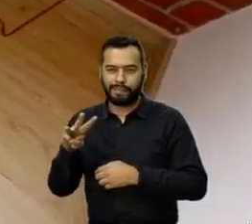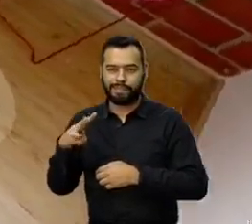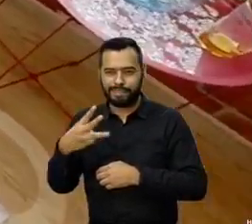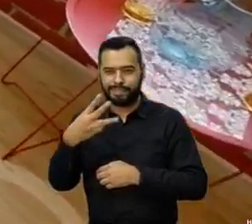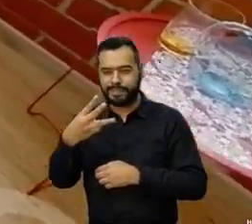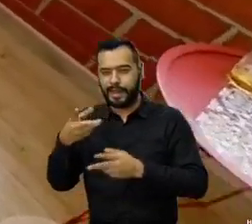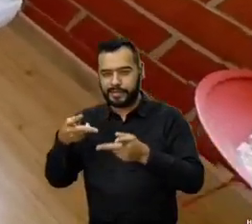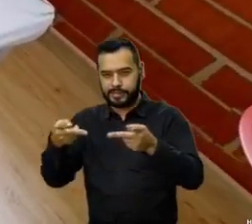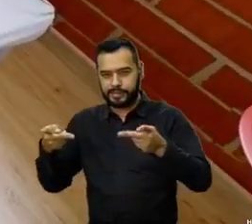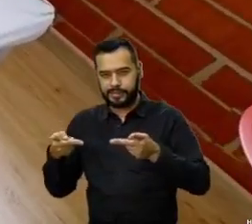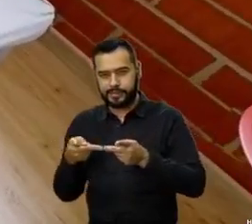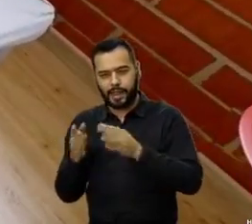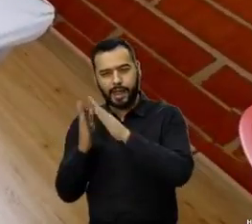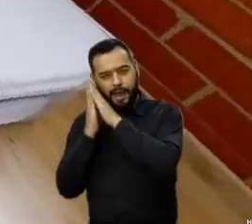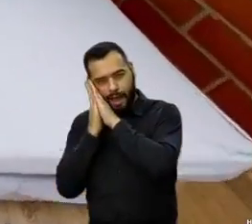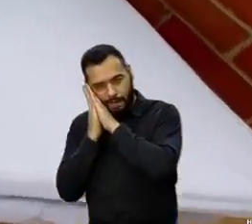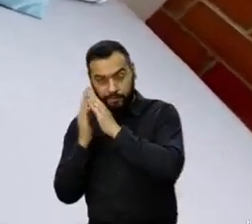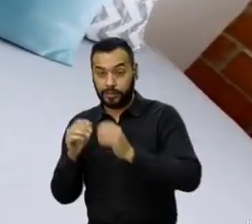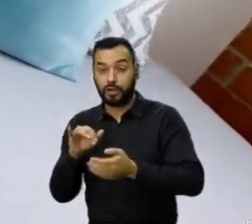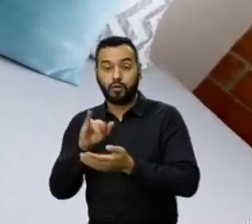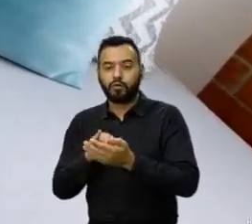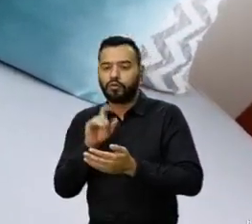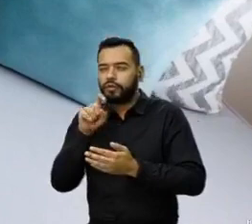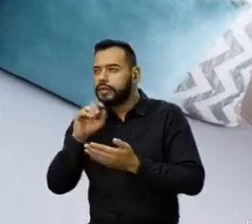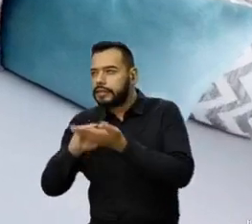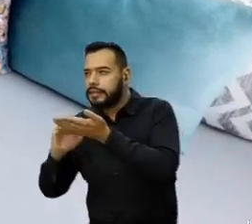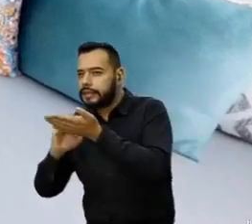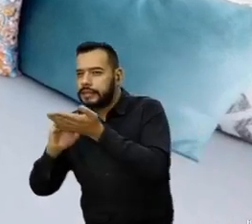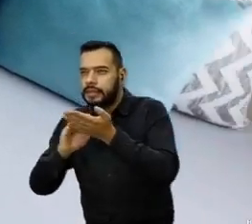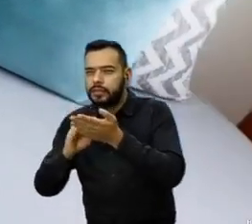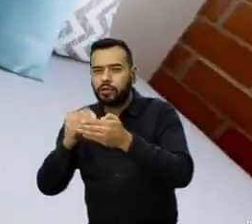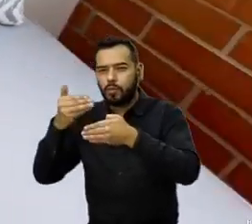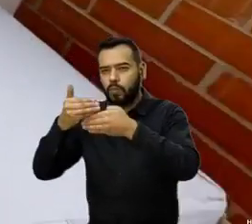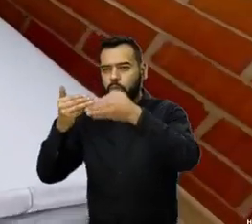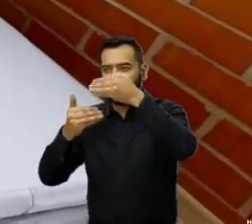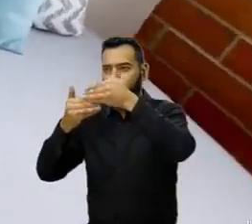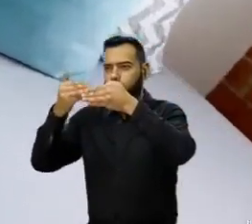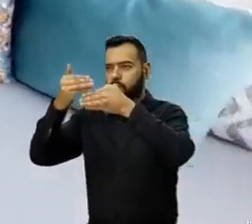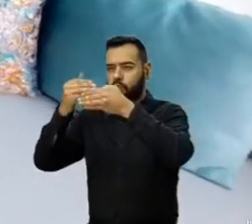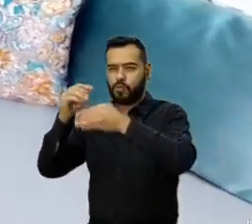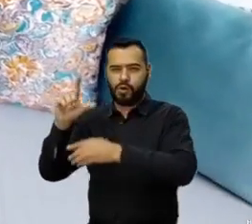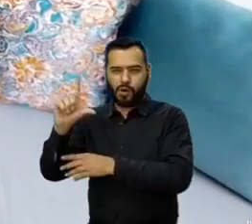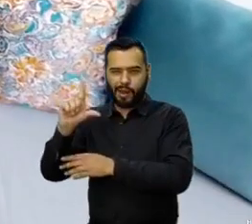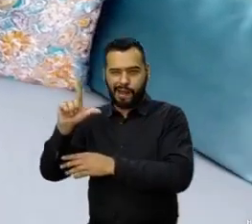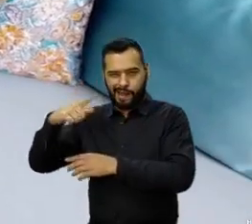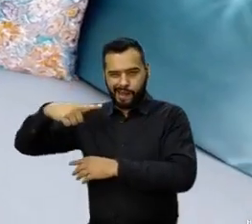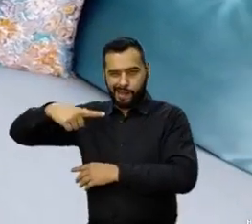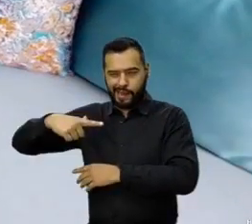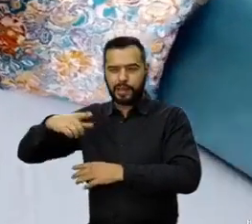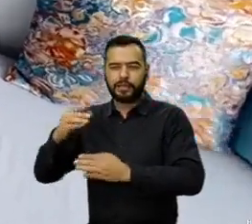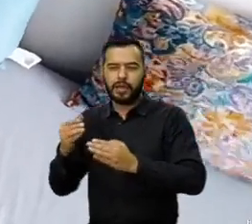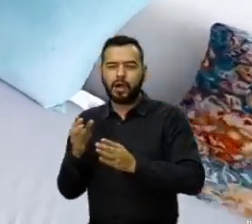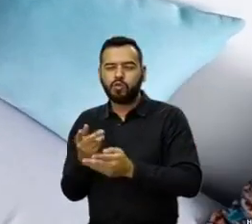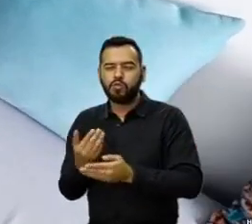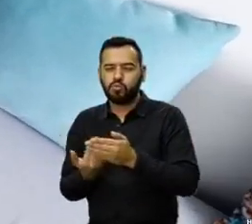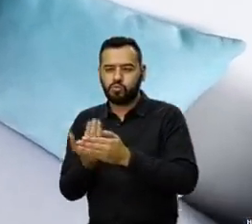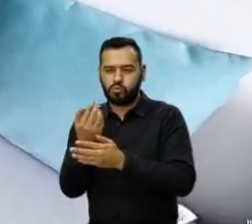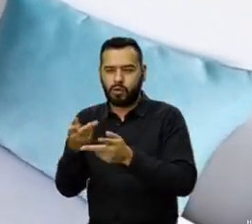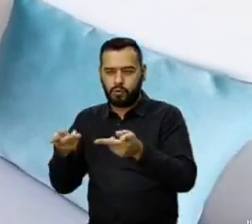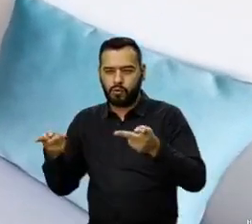habitación lo único que necesitamos es hacer una pequeña instalación de un muro en el y ya tenemos una dice un cuarto adicional